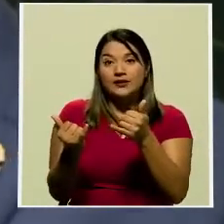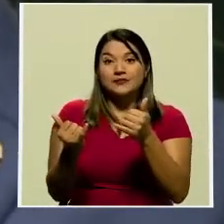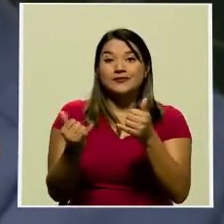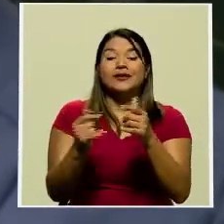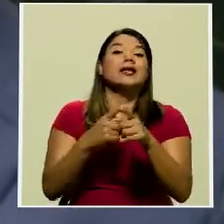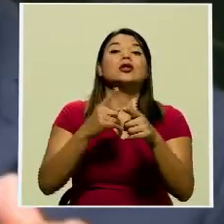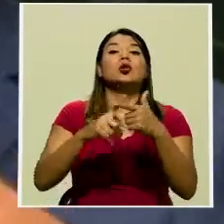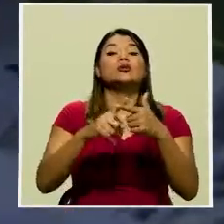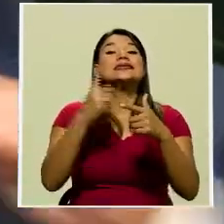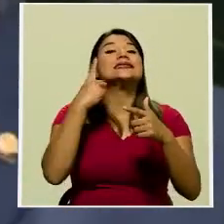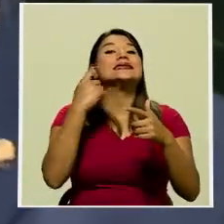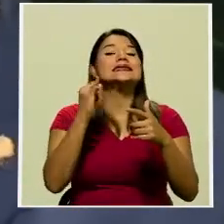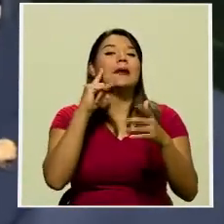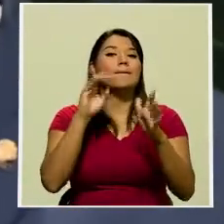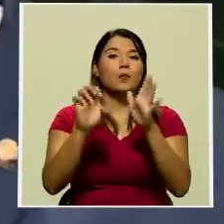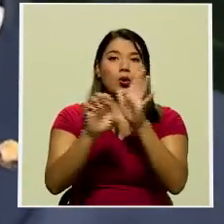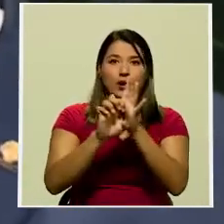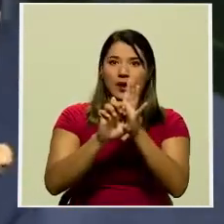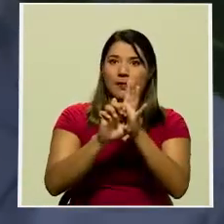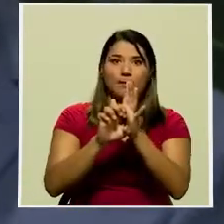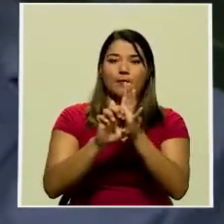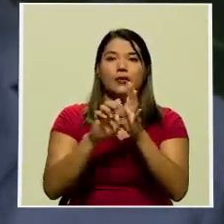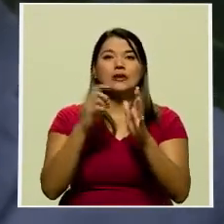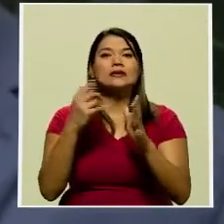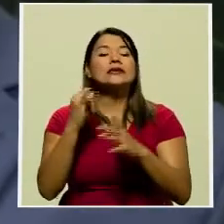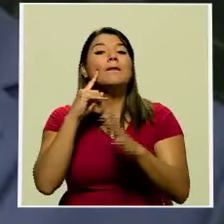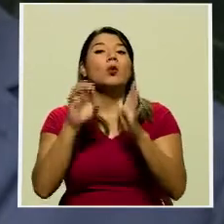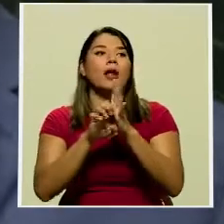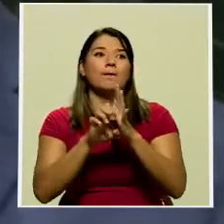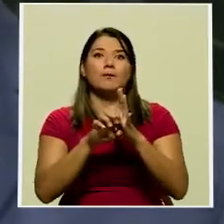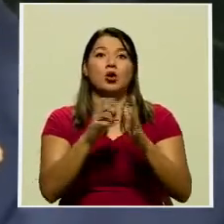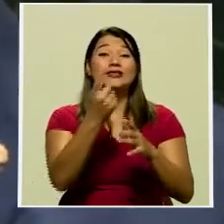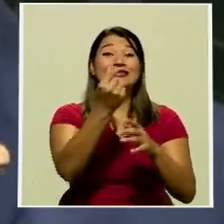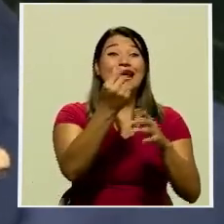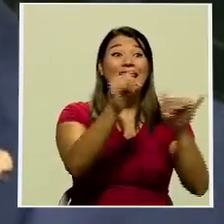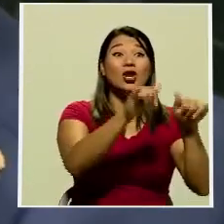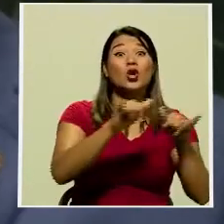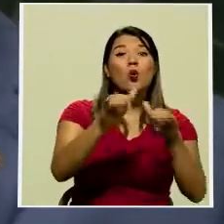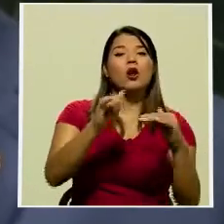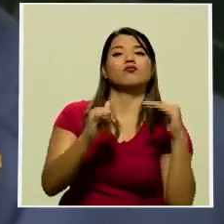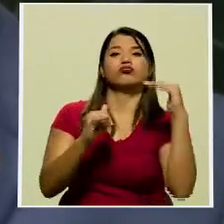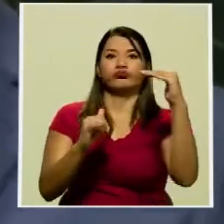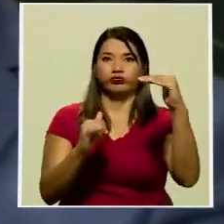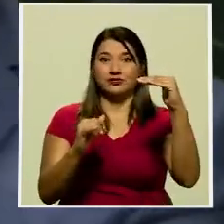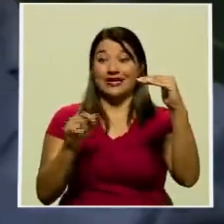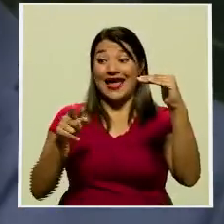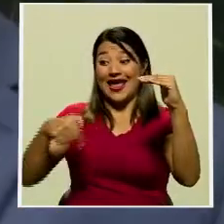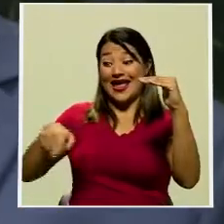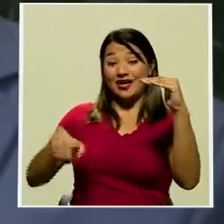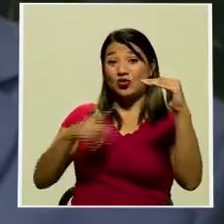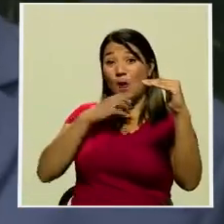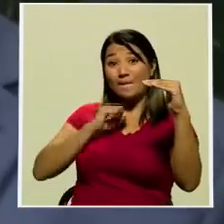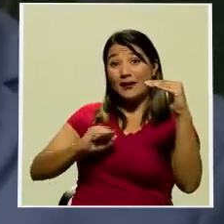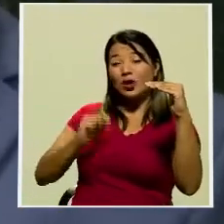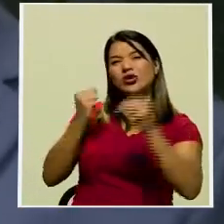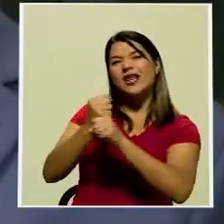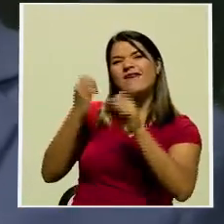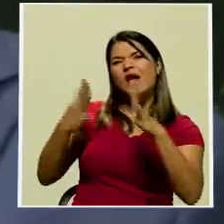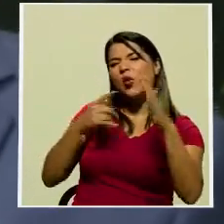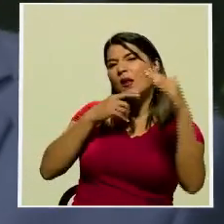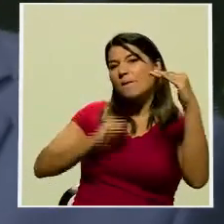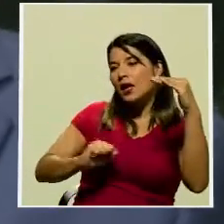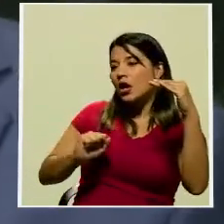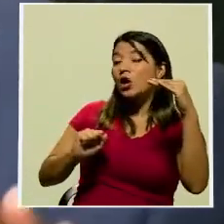global, entonces se queden como están, recibiendo lo que están recibiendo, sin un colón menos, sin que se les rebaje nada,